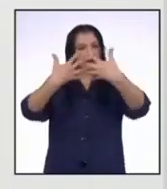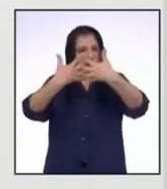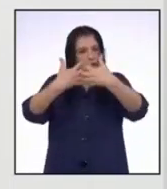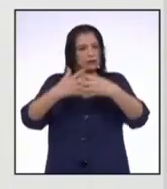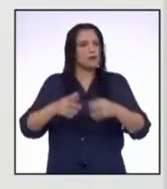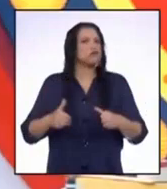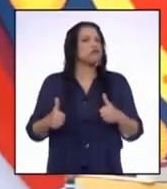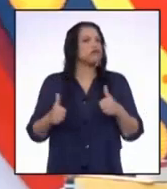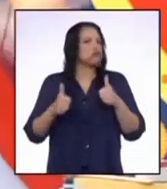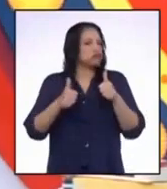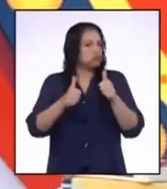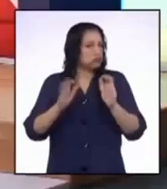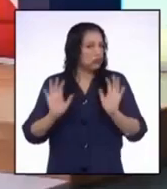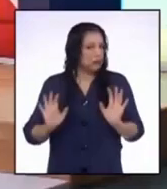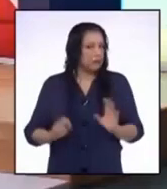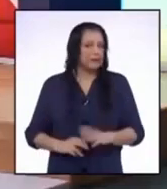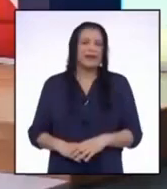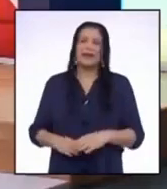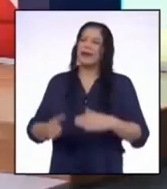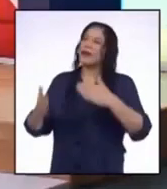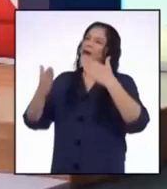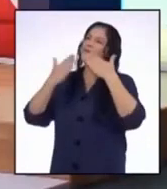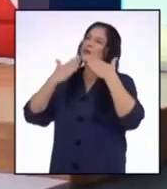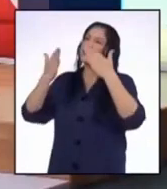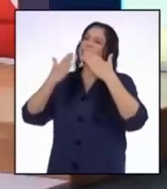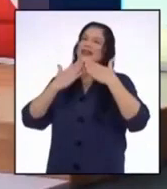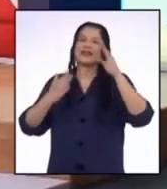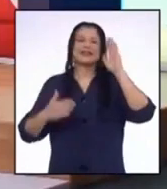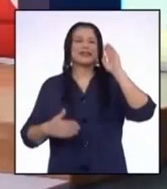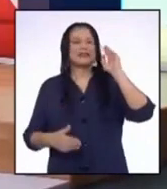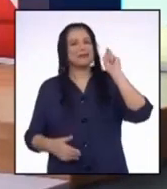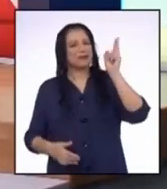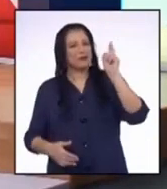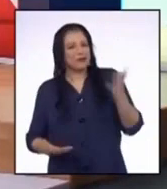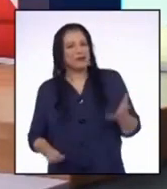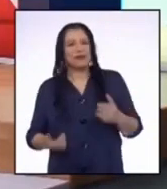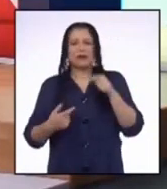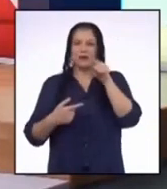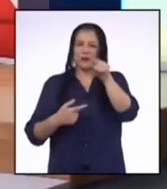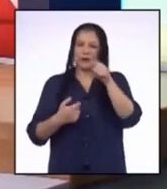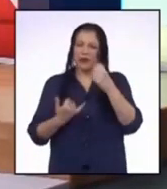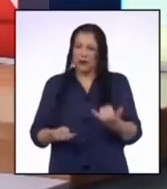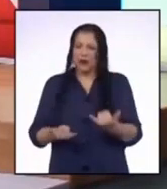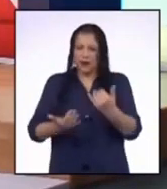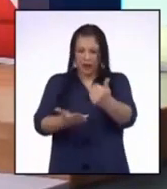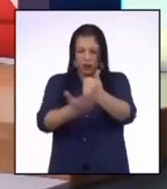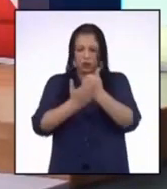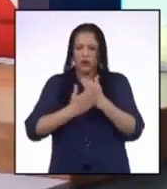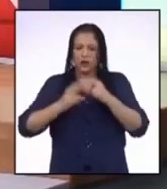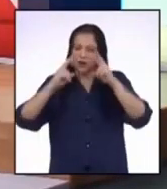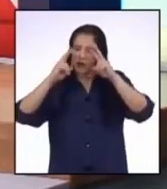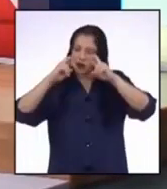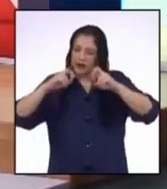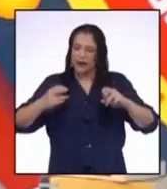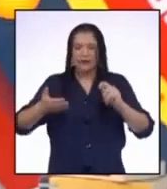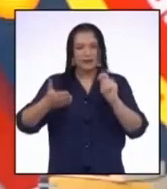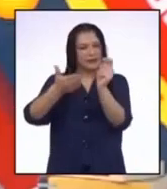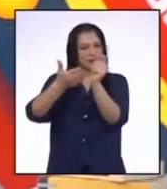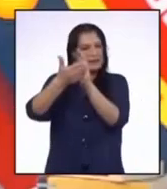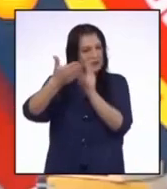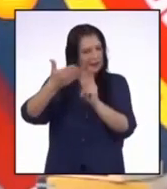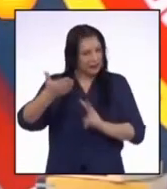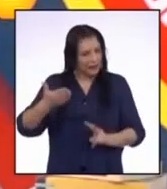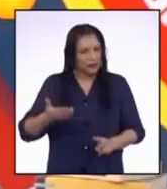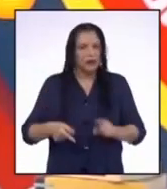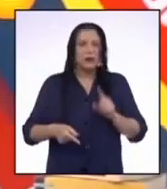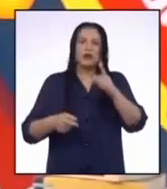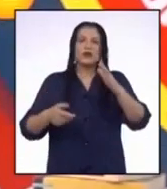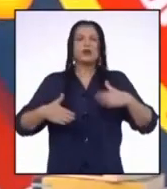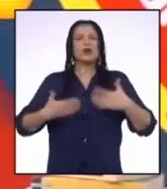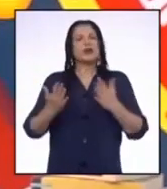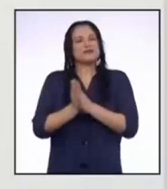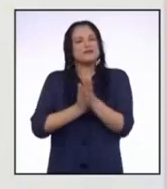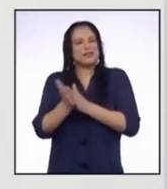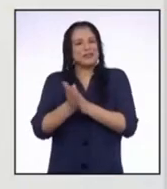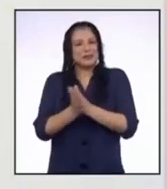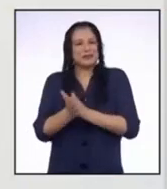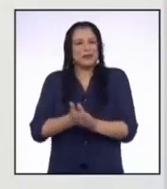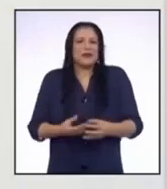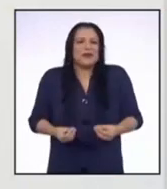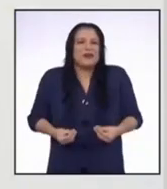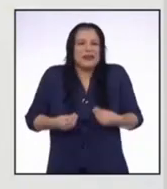manera adecuada. Muchas gracias, profesora Julia, por ayudarnos con el análisis de texto y por su buen ánimo y